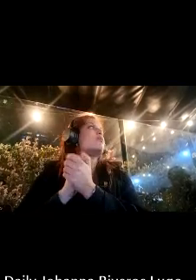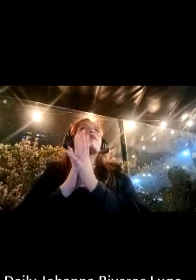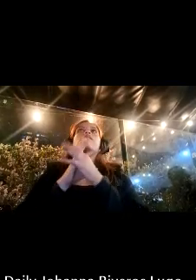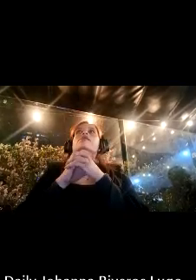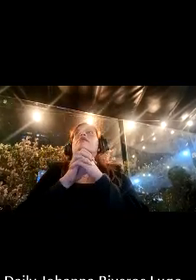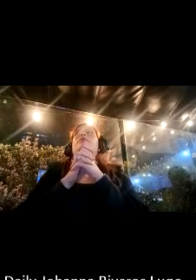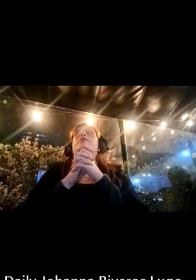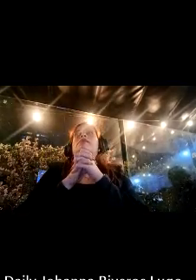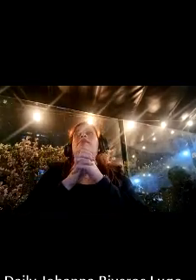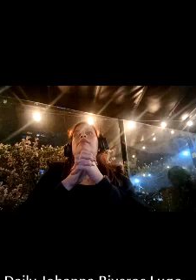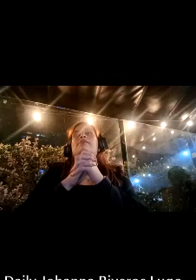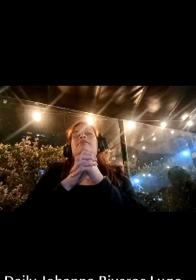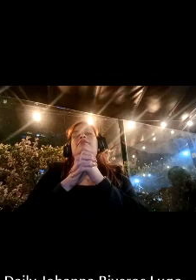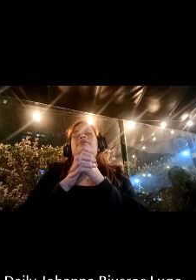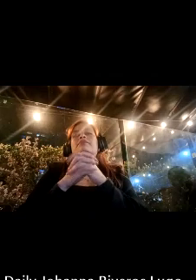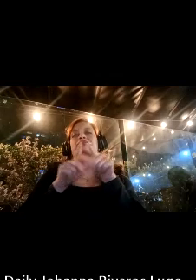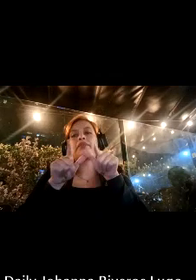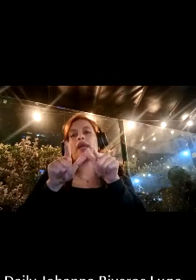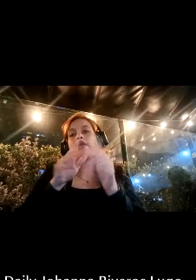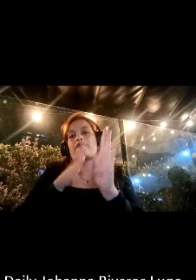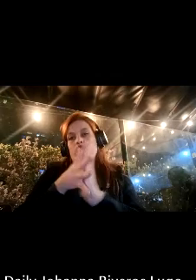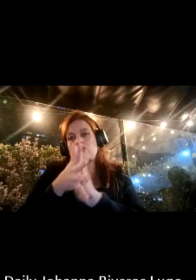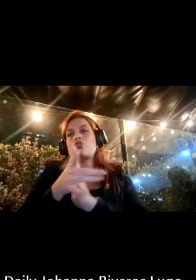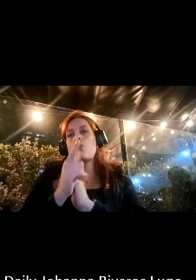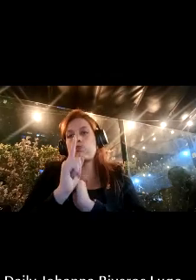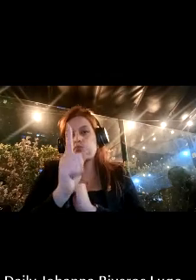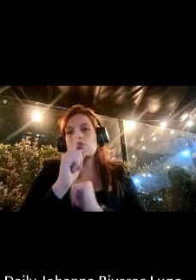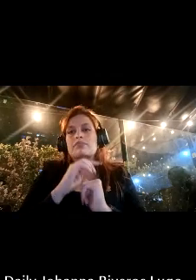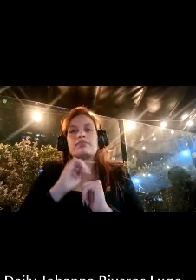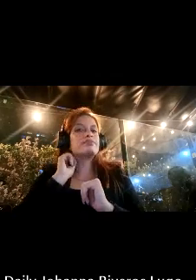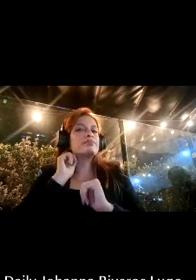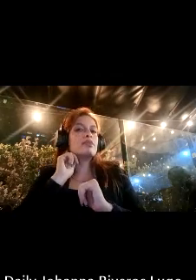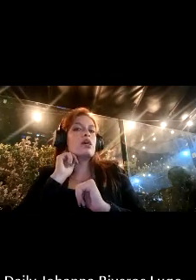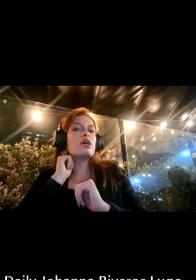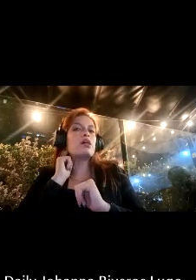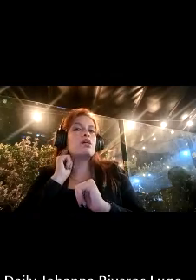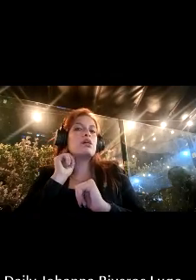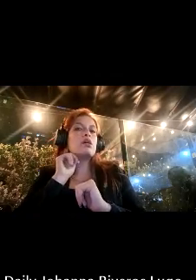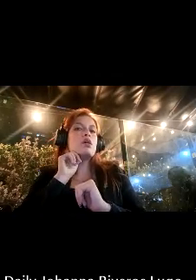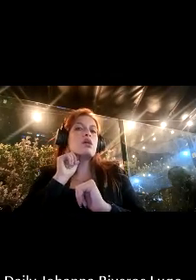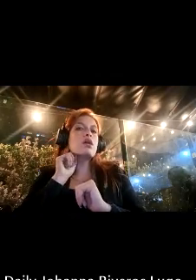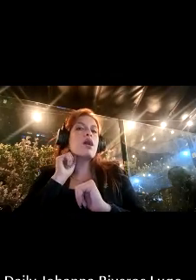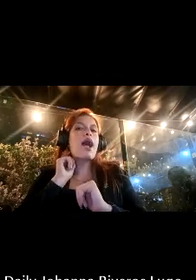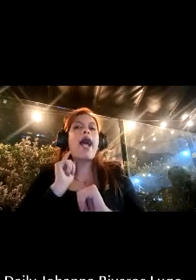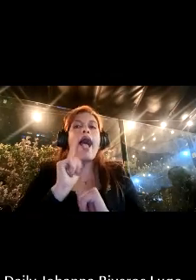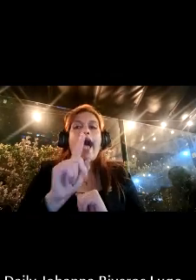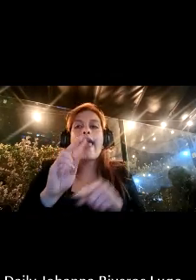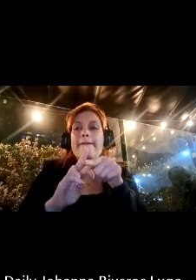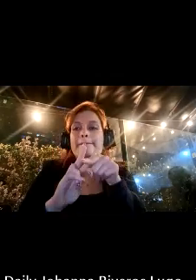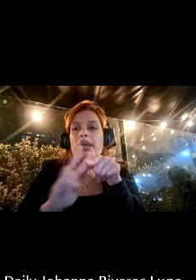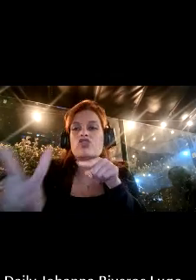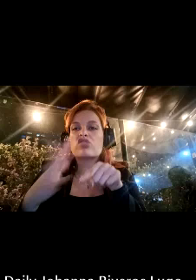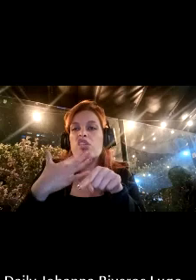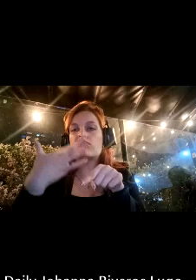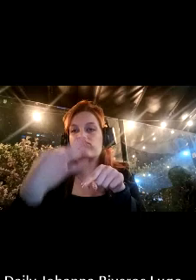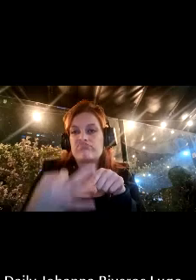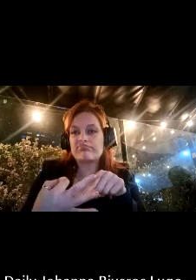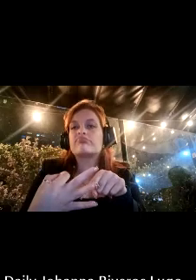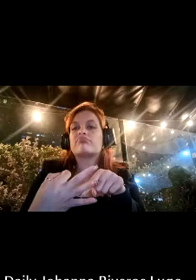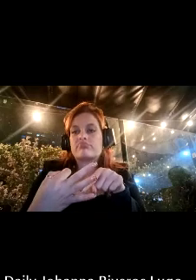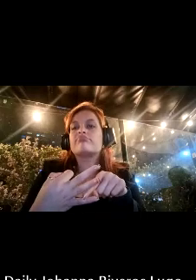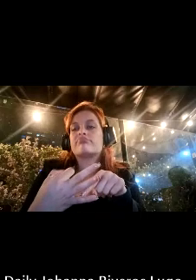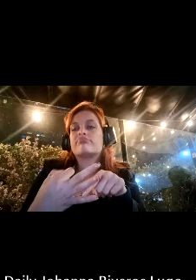el dato. Y luego el paso 3 es calcular la velocidad real. Entonces lo calculamos con